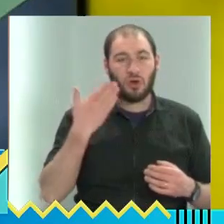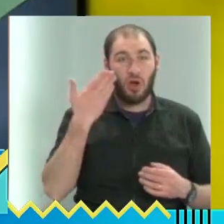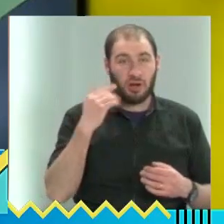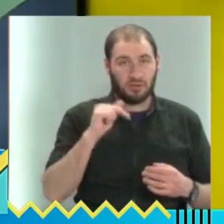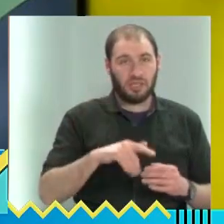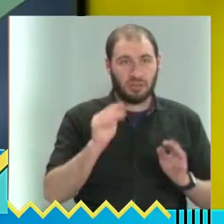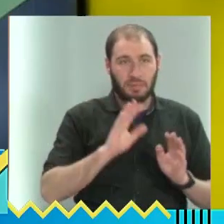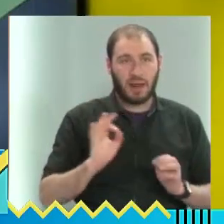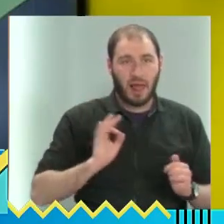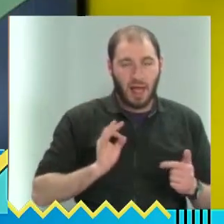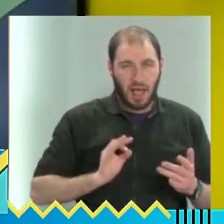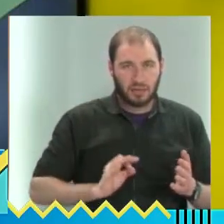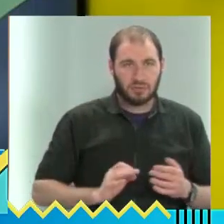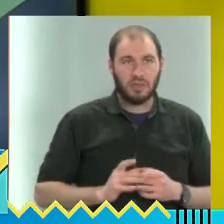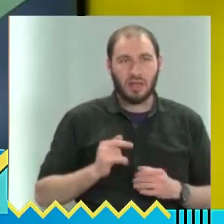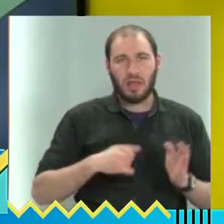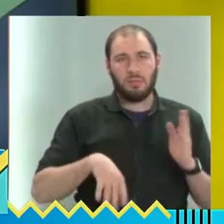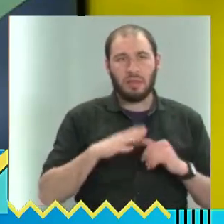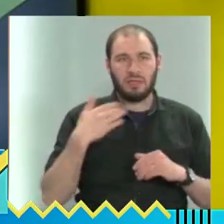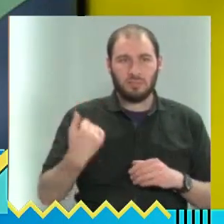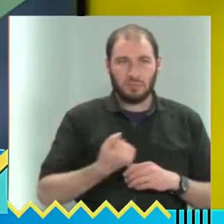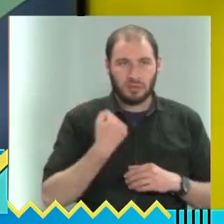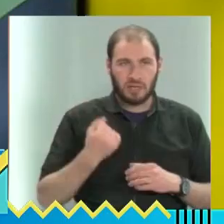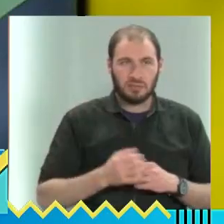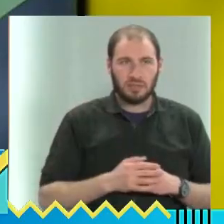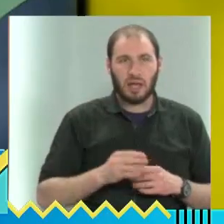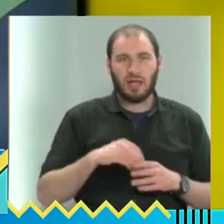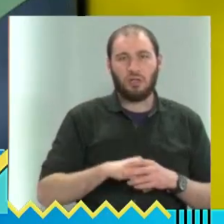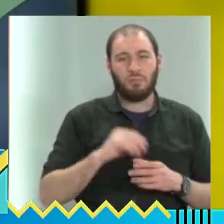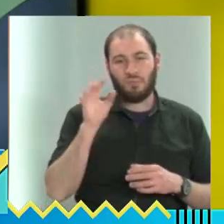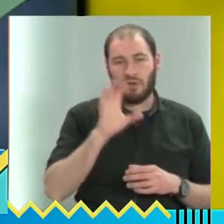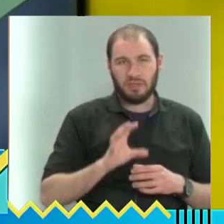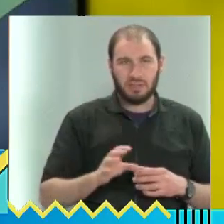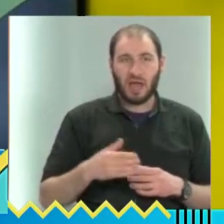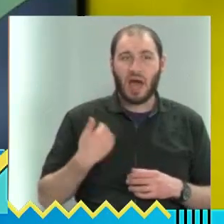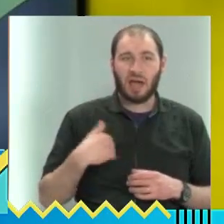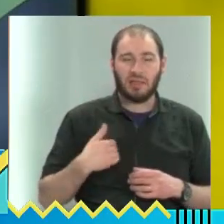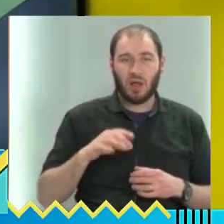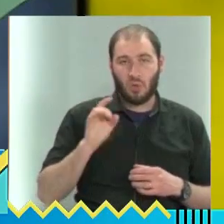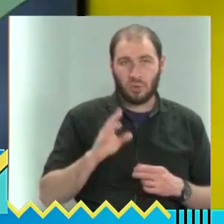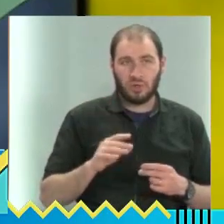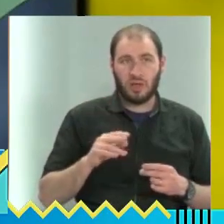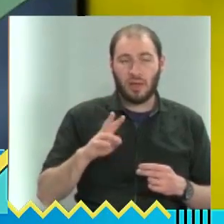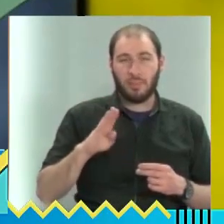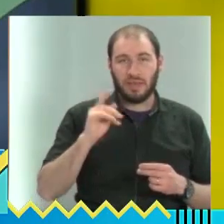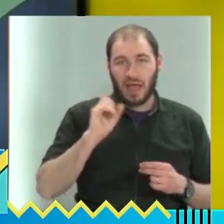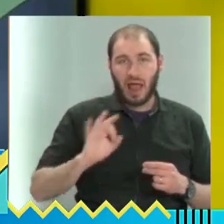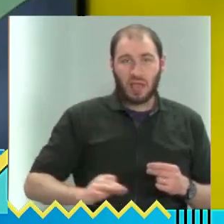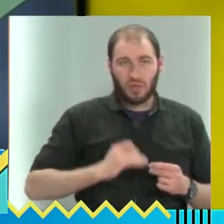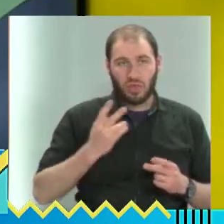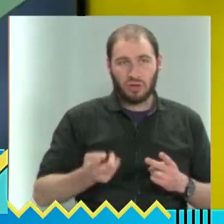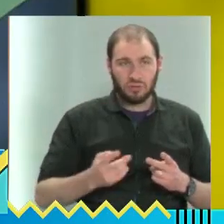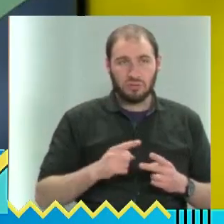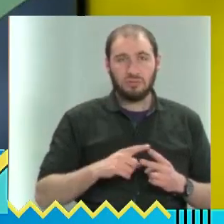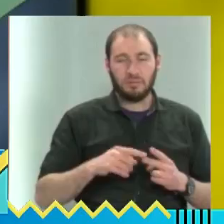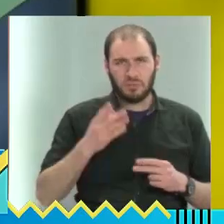nosotros hacemos todos los años es el más importante dentro del interior del país. En Argentina solamente está la Bienal, que es cada 2 años, que